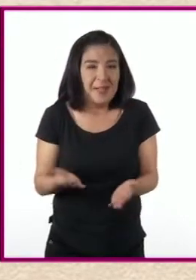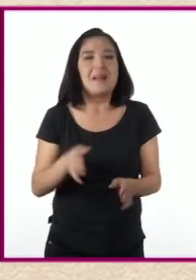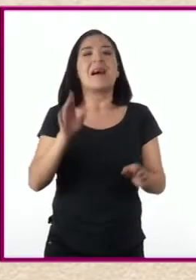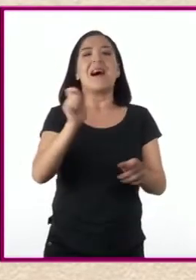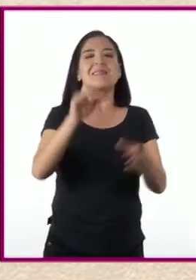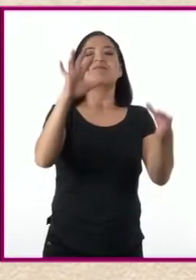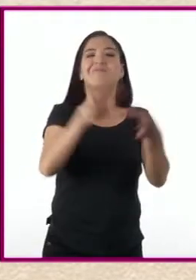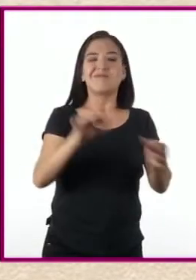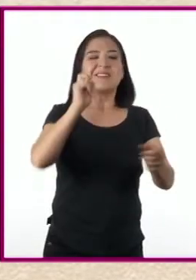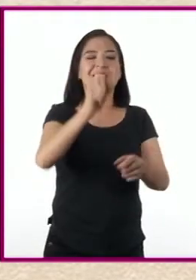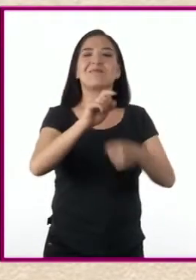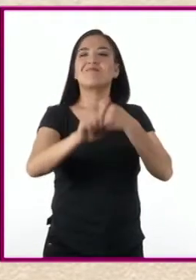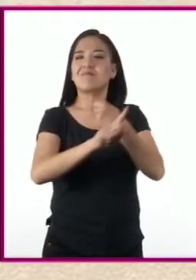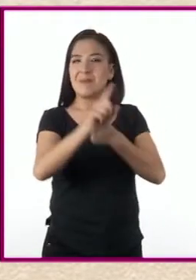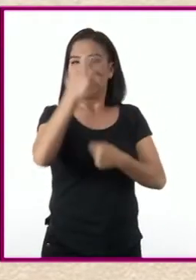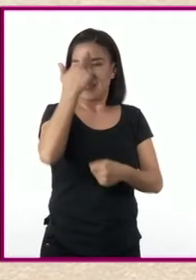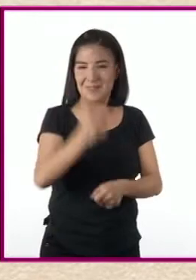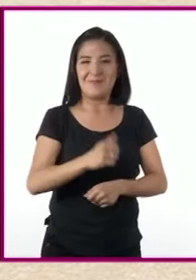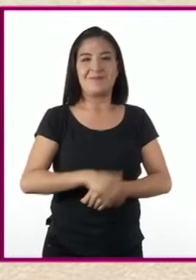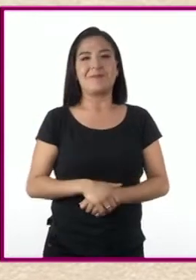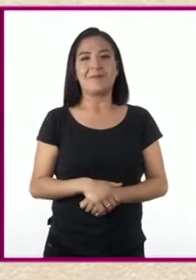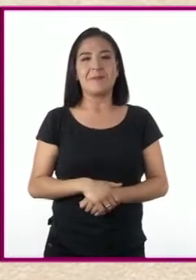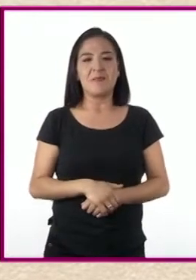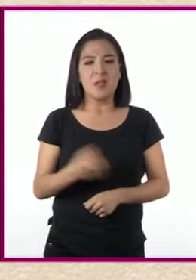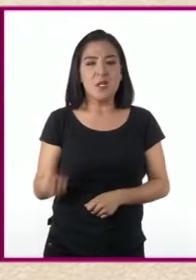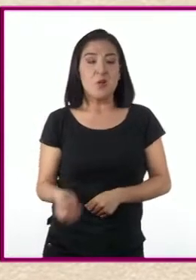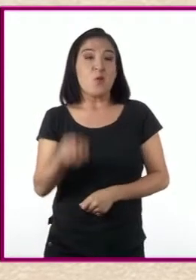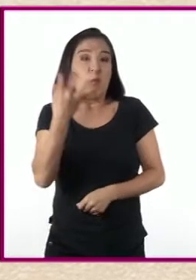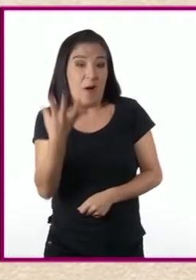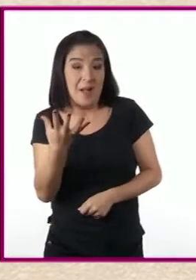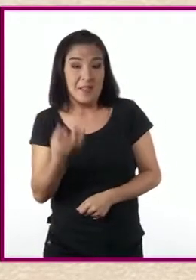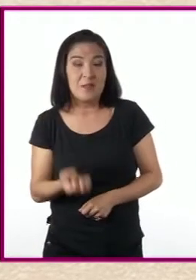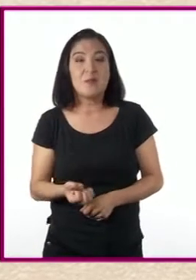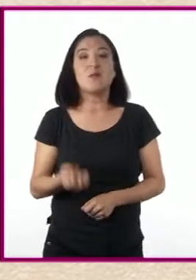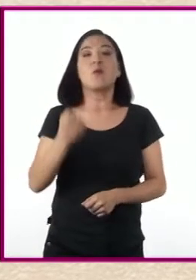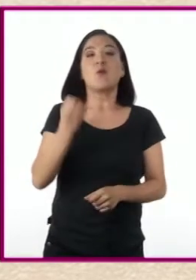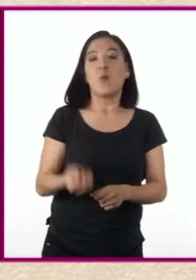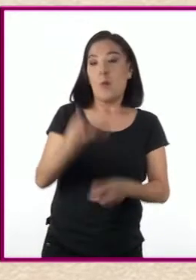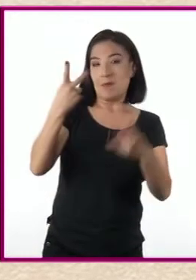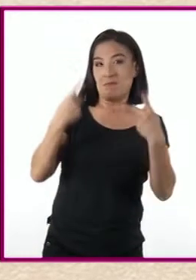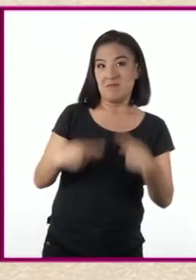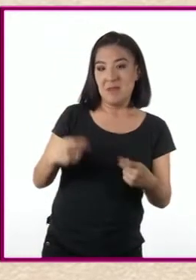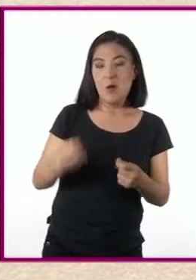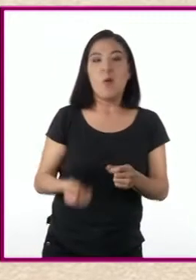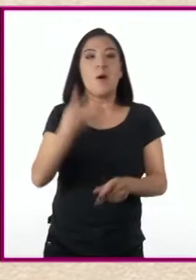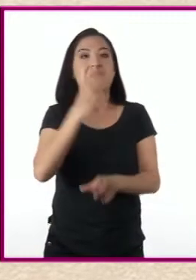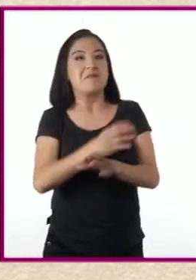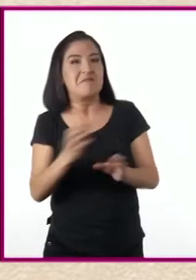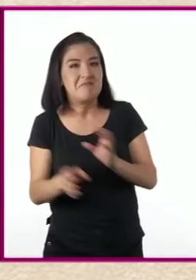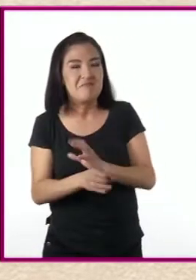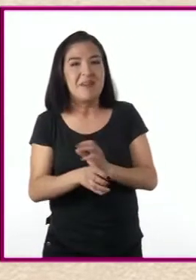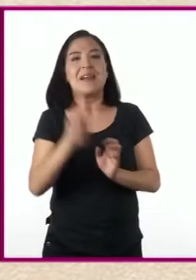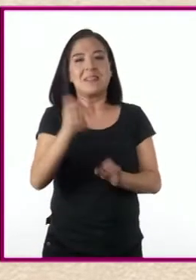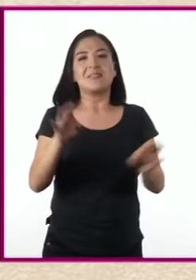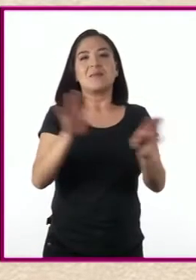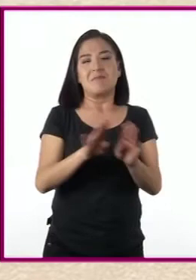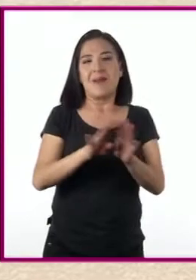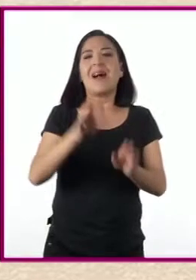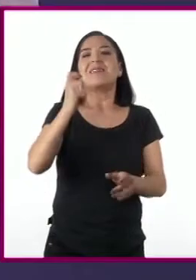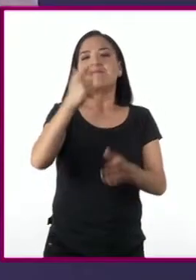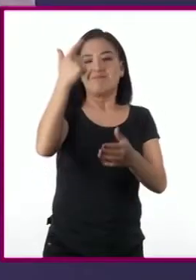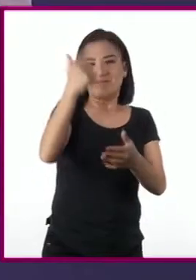las causas. ¿Cuánto? ¿Cuánta? ¿Cuántos? ¿Cuántas? Da